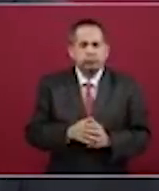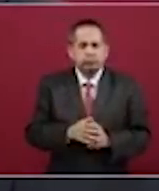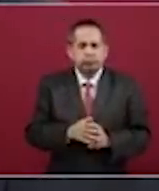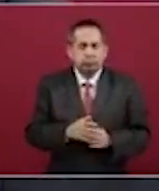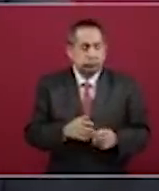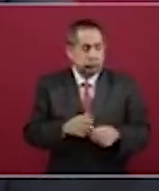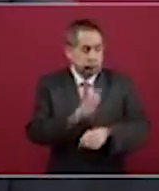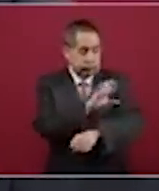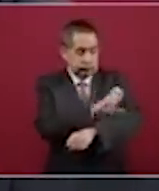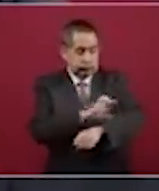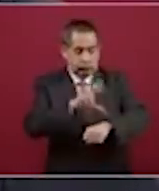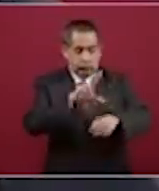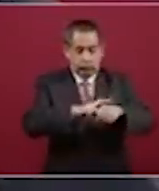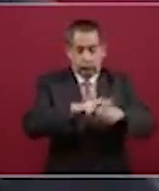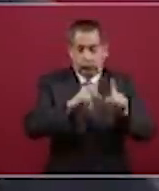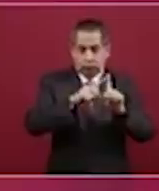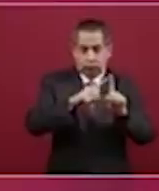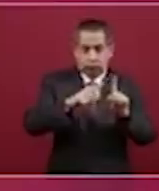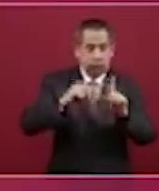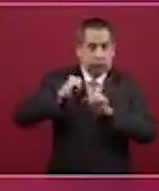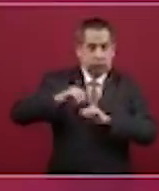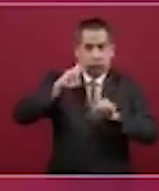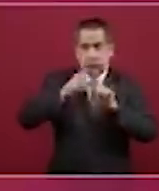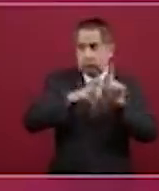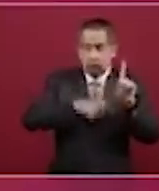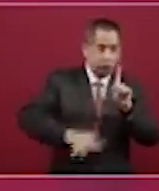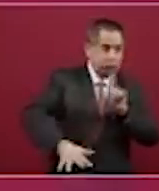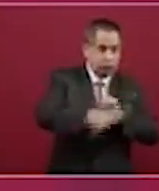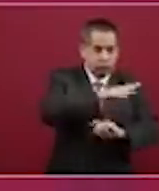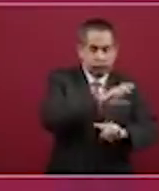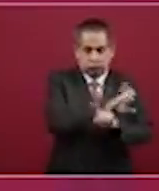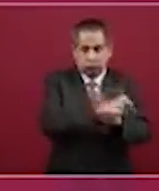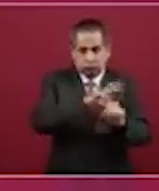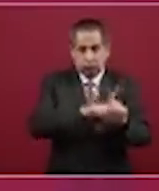además del coordinador general, para